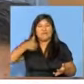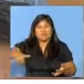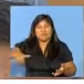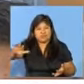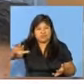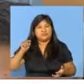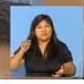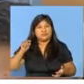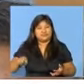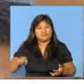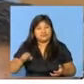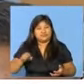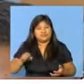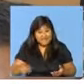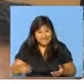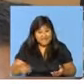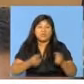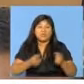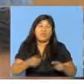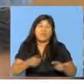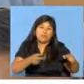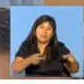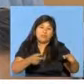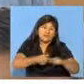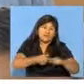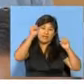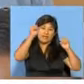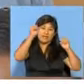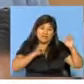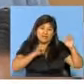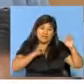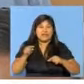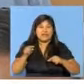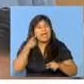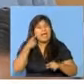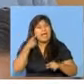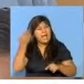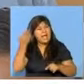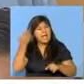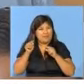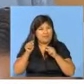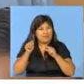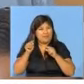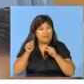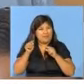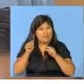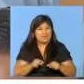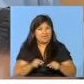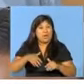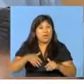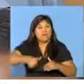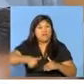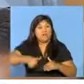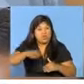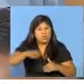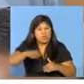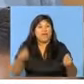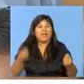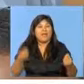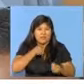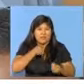escuela porque el propósito era ese solo para la escuela y para el futuro agregarle paneles solares para que el vehículo